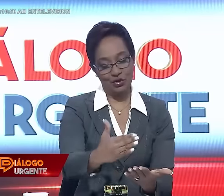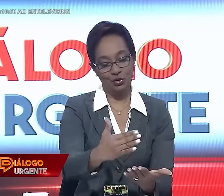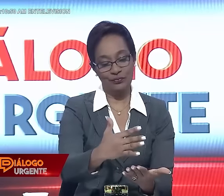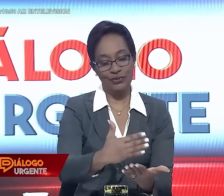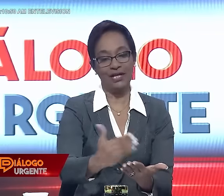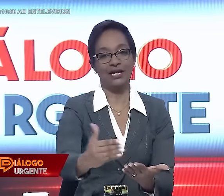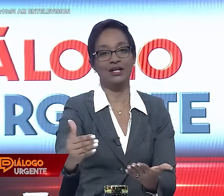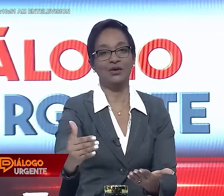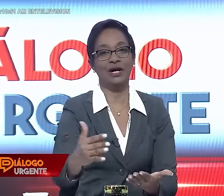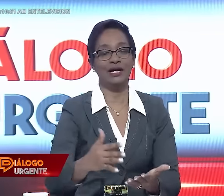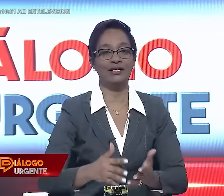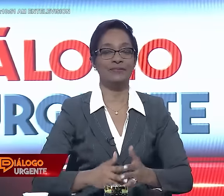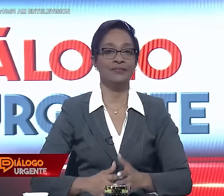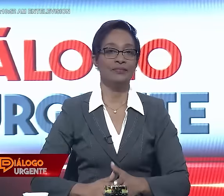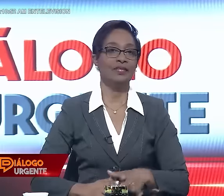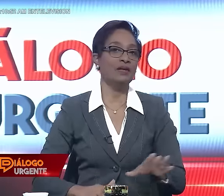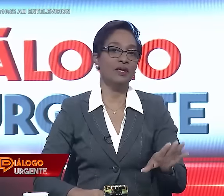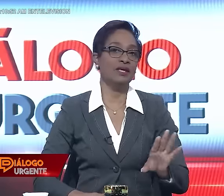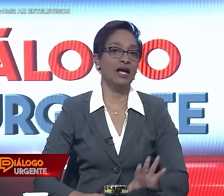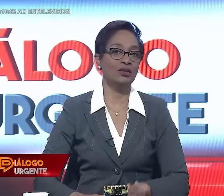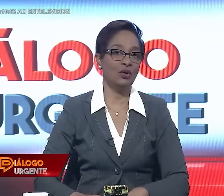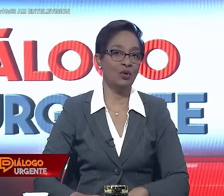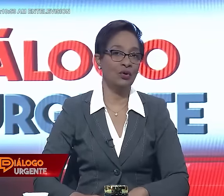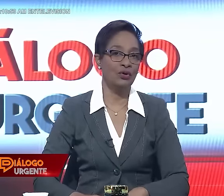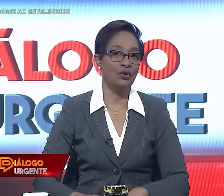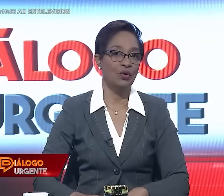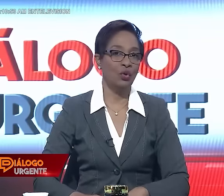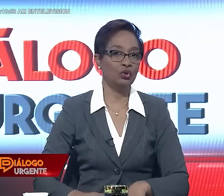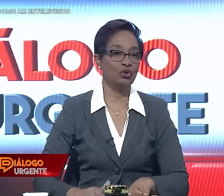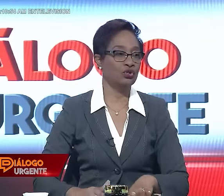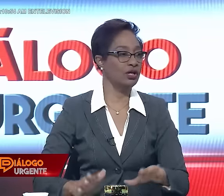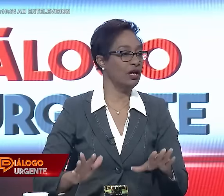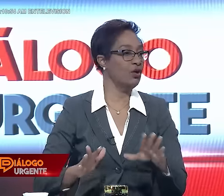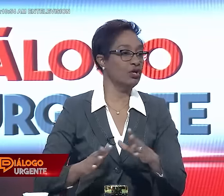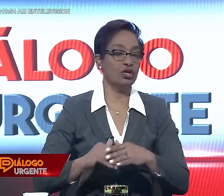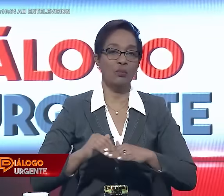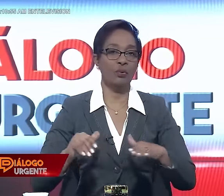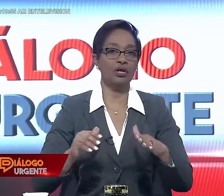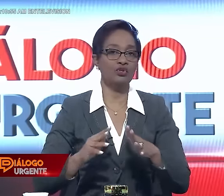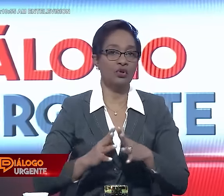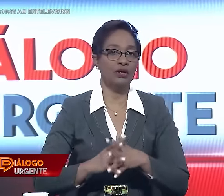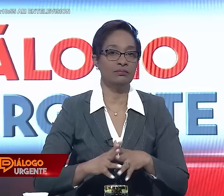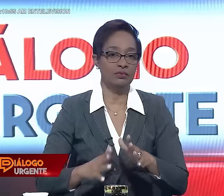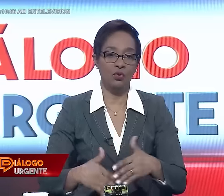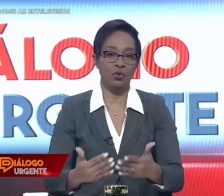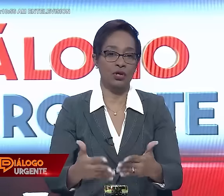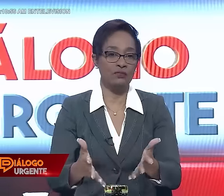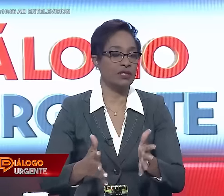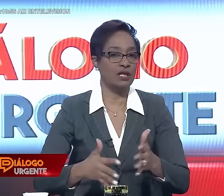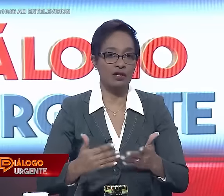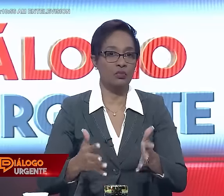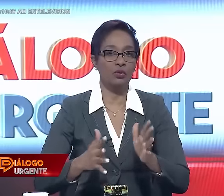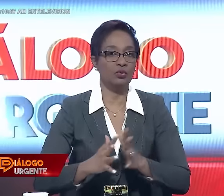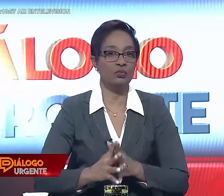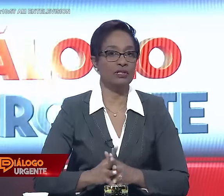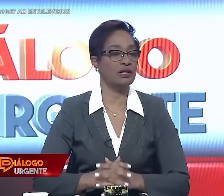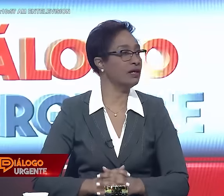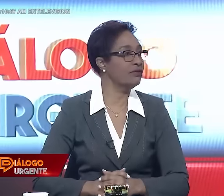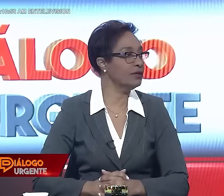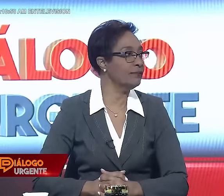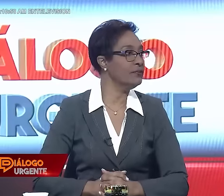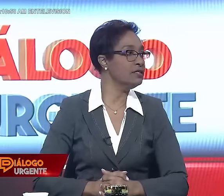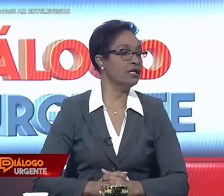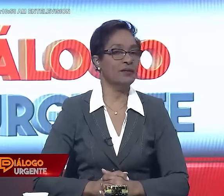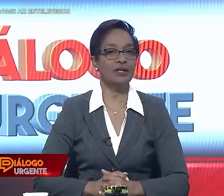Chu y el de Eligio Jaques, de inmediato otros dijeron y dieron por hecho que en horas más tarde o minutos más